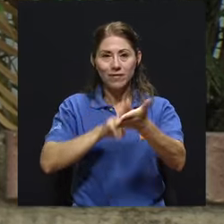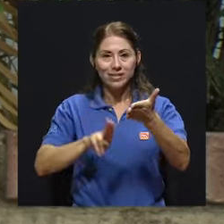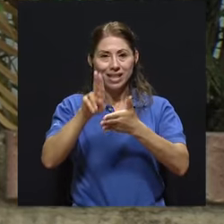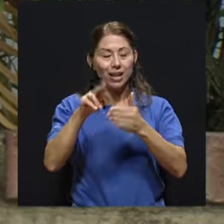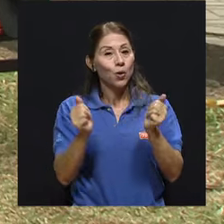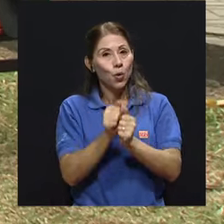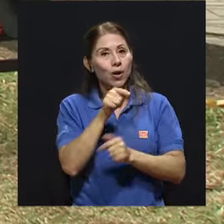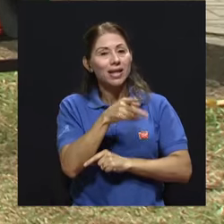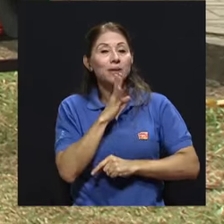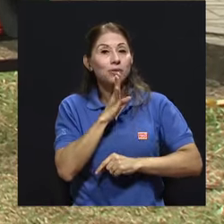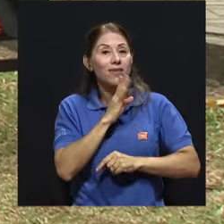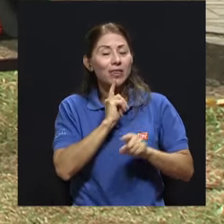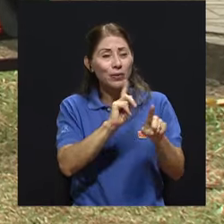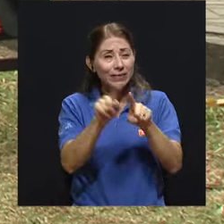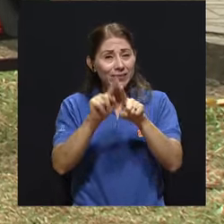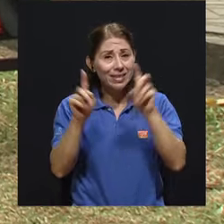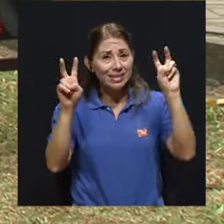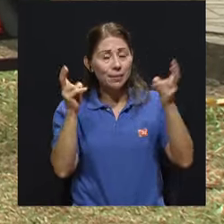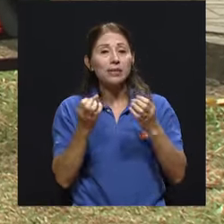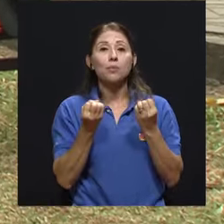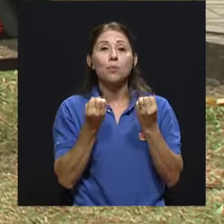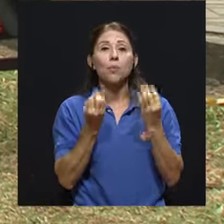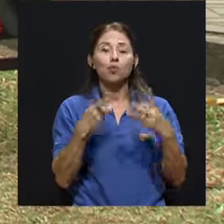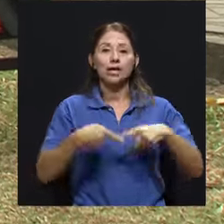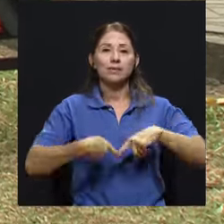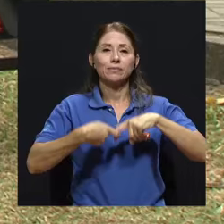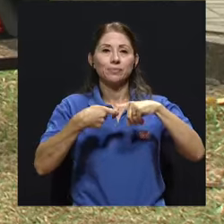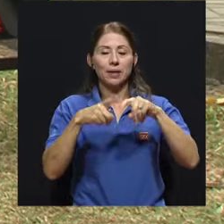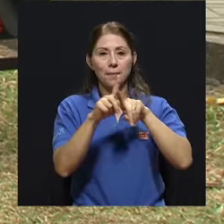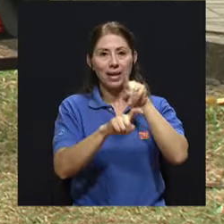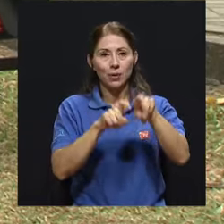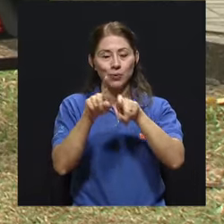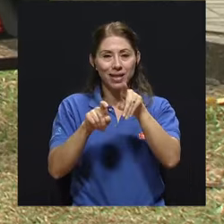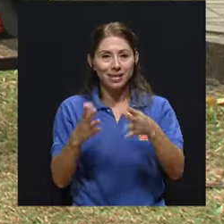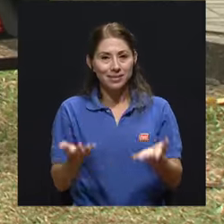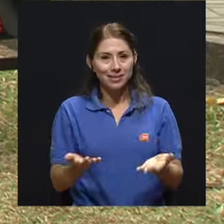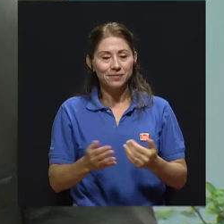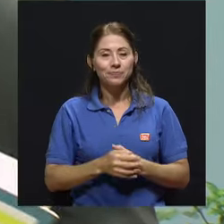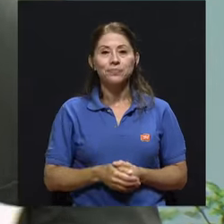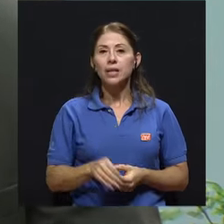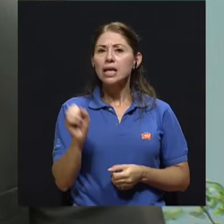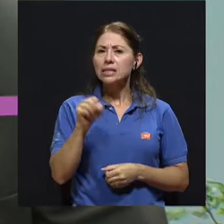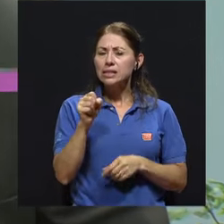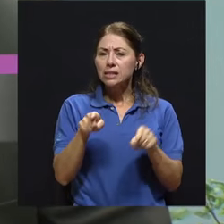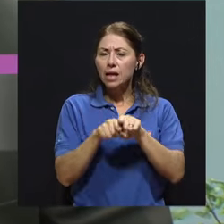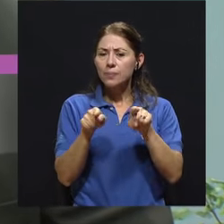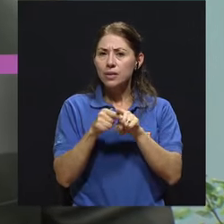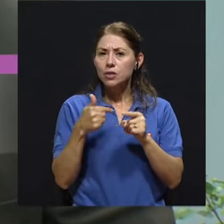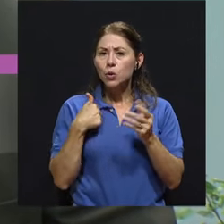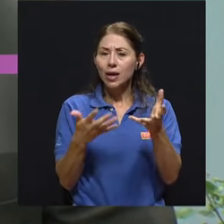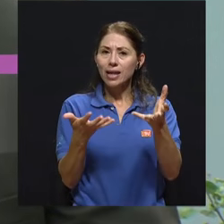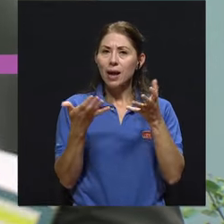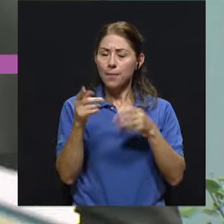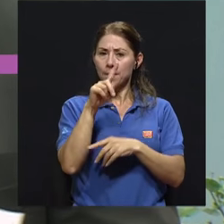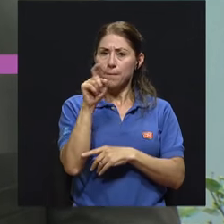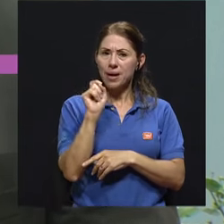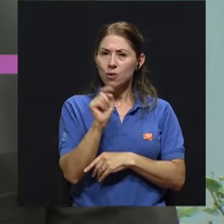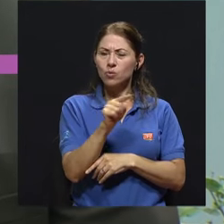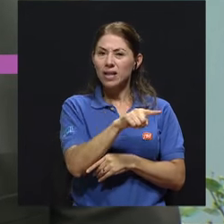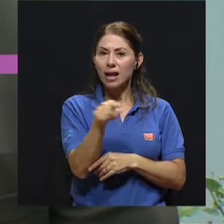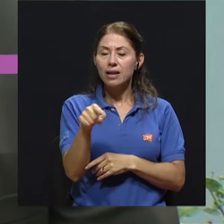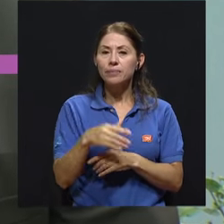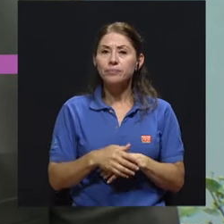preguntas pendientes también. Sí, yo quería preguntarle, doctor, como parte de las herramientas o del arsenal